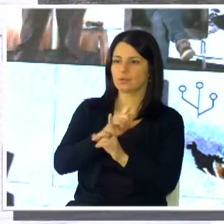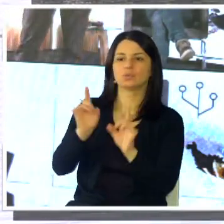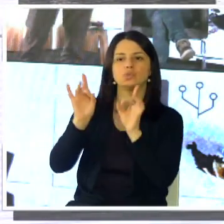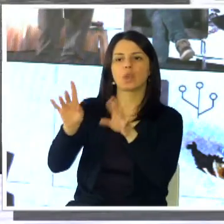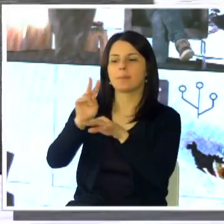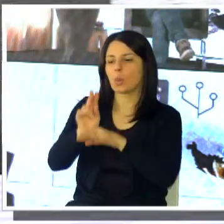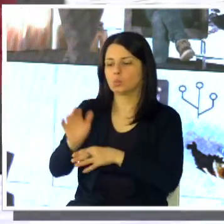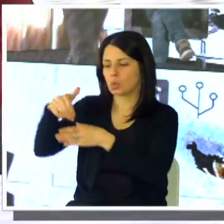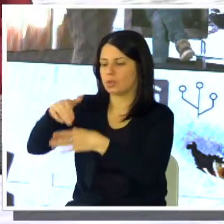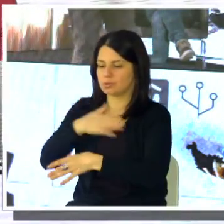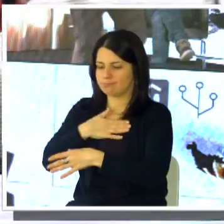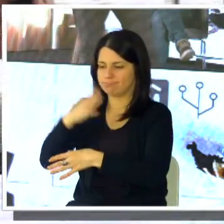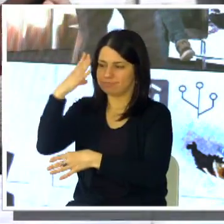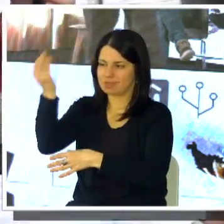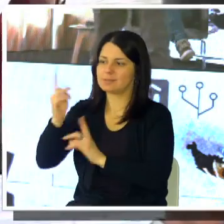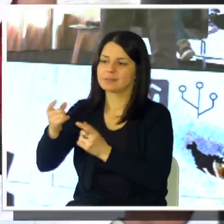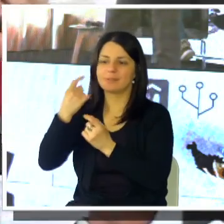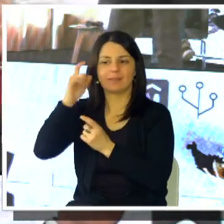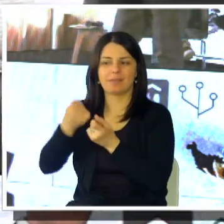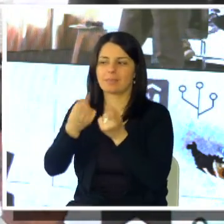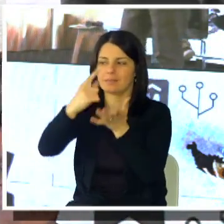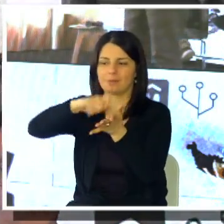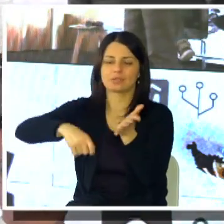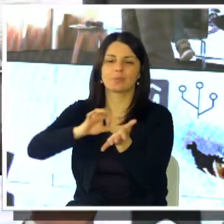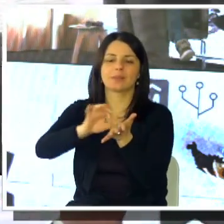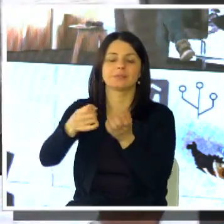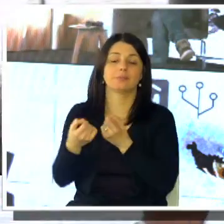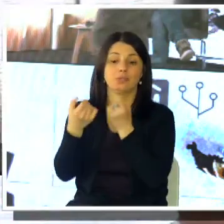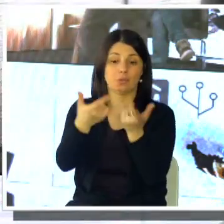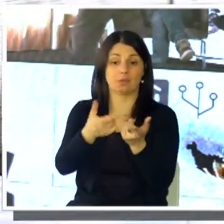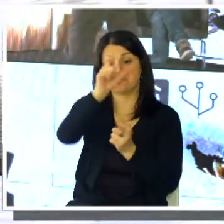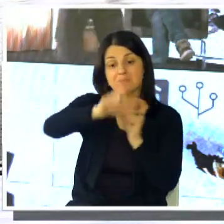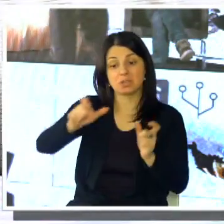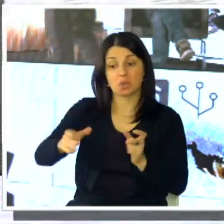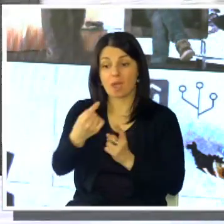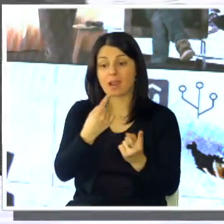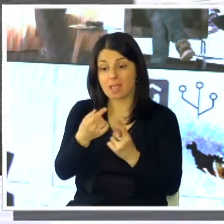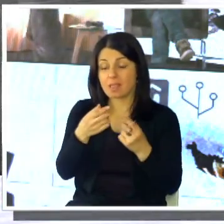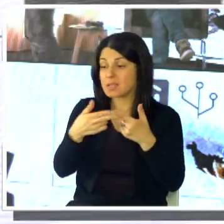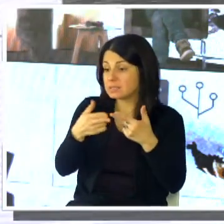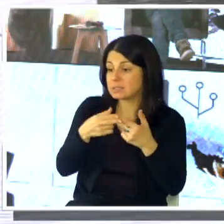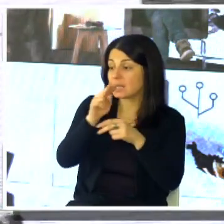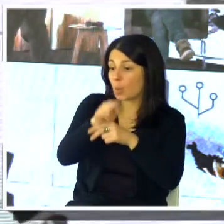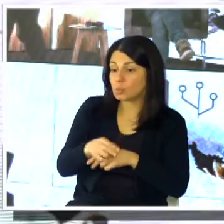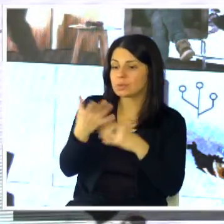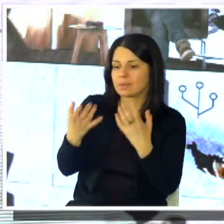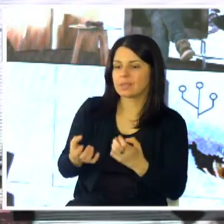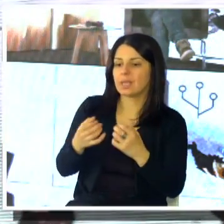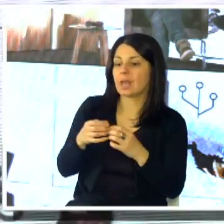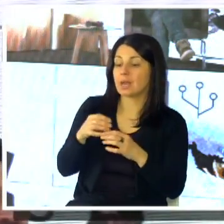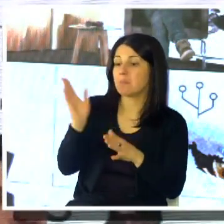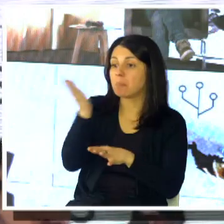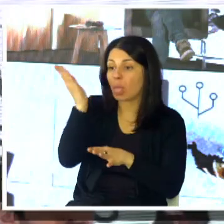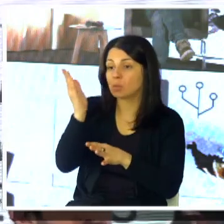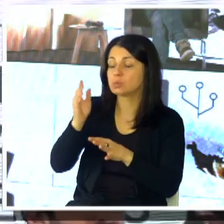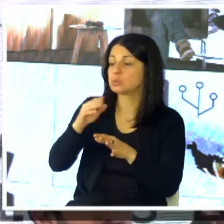uso interno de nuestras soluciones, sino para que nuestros clientes en general que quieran desarrollar productos de